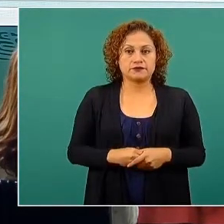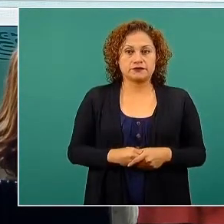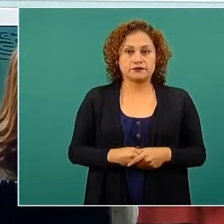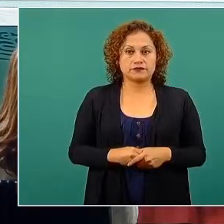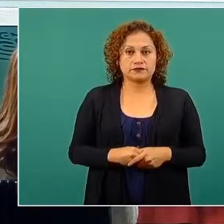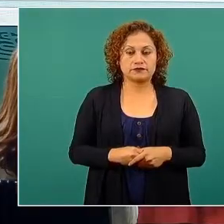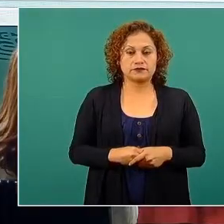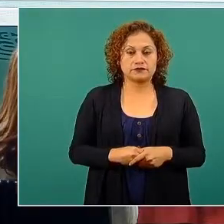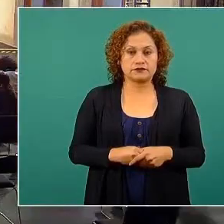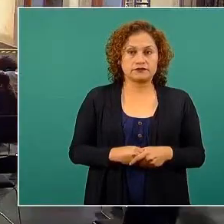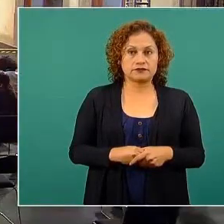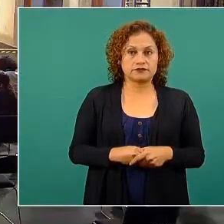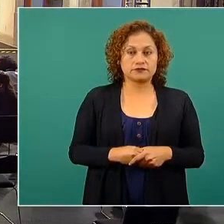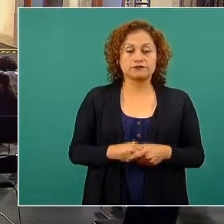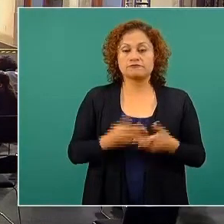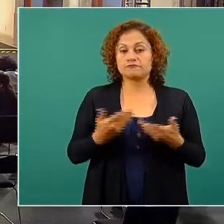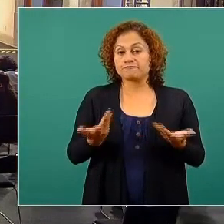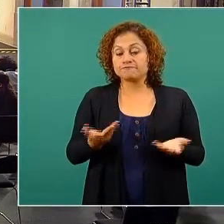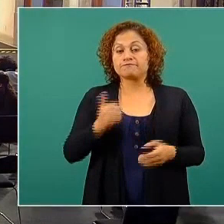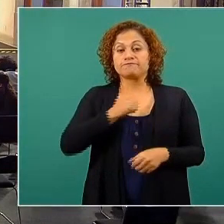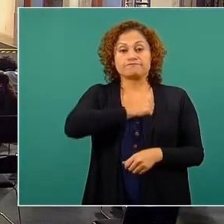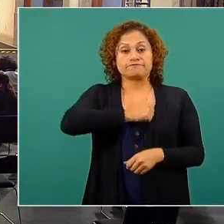Epidemiología. Desafortunadamente,